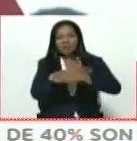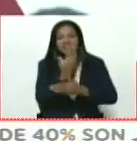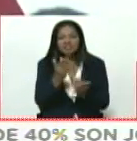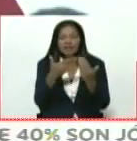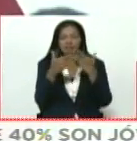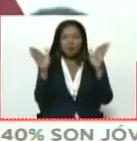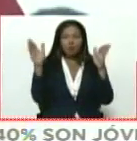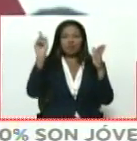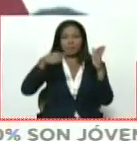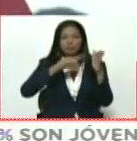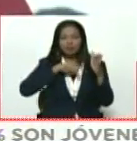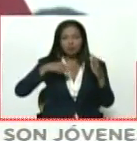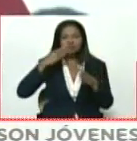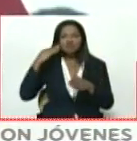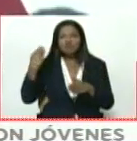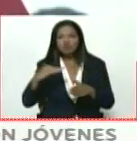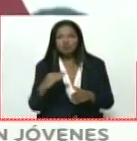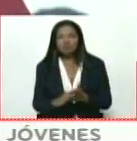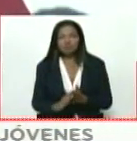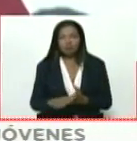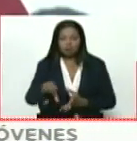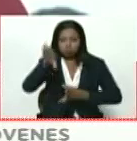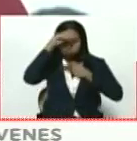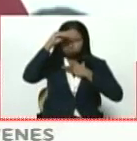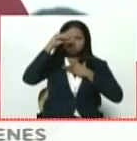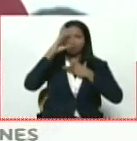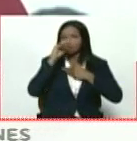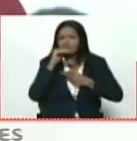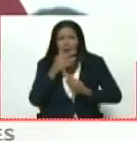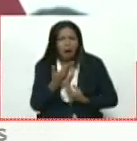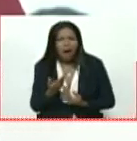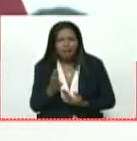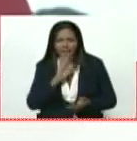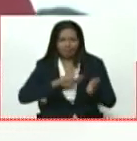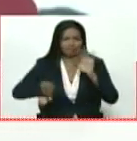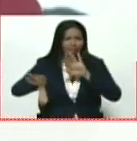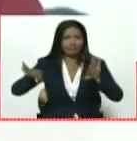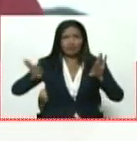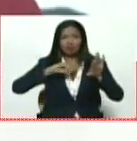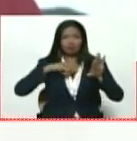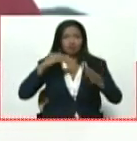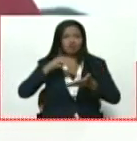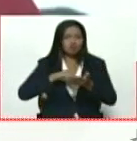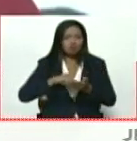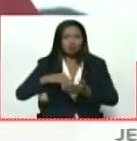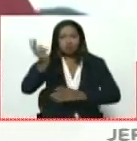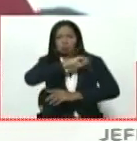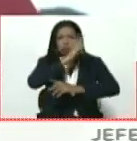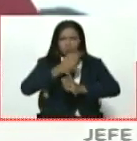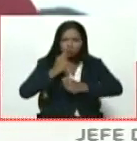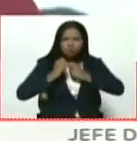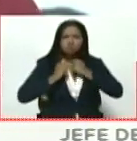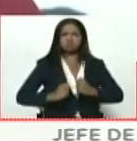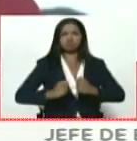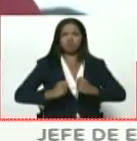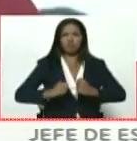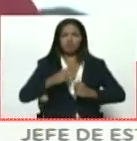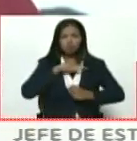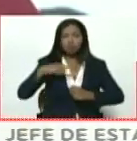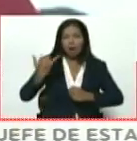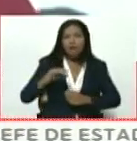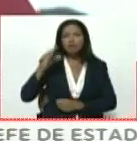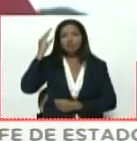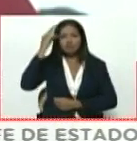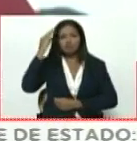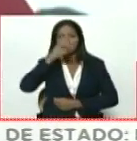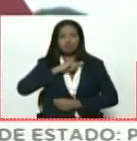juventud. No nos arrepentimos del papel que nos ha tocado, presidente. Tenemos conciencia